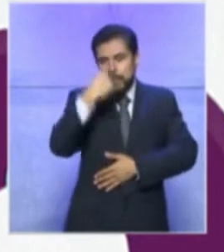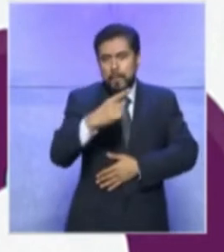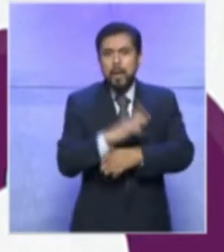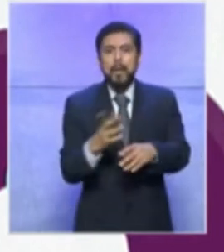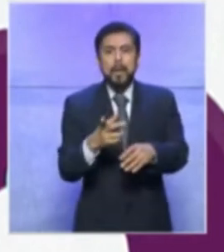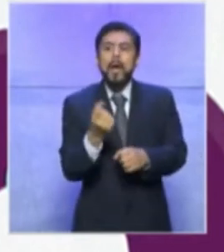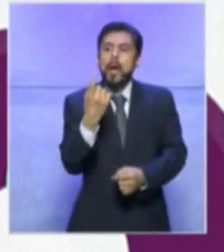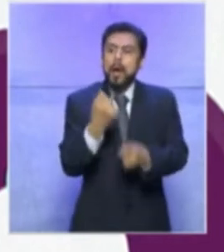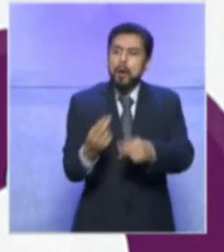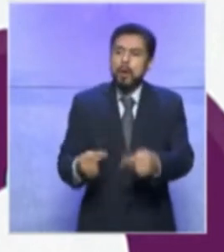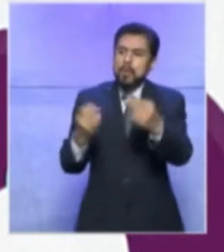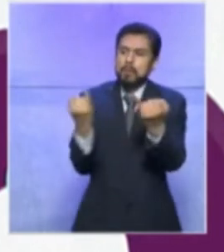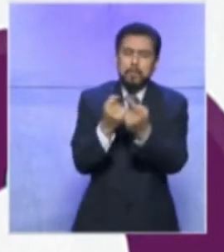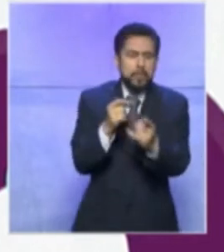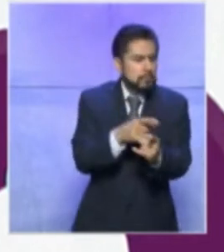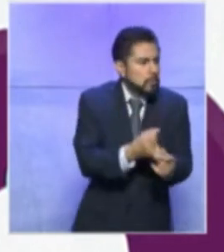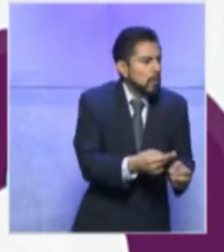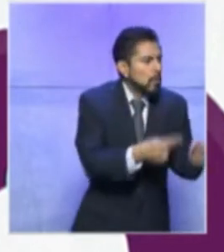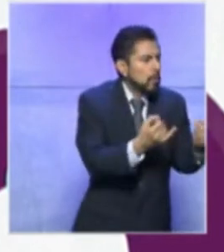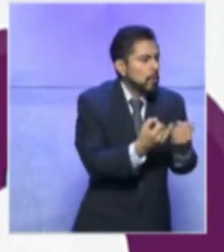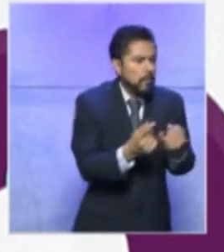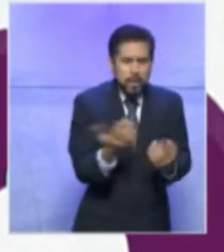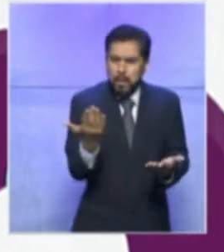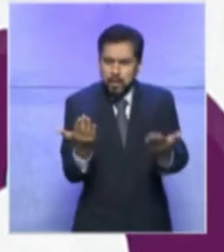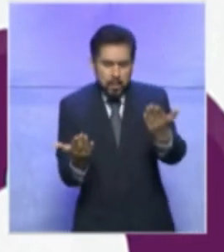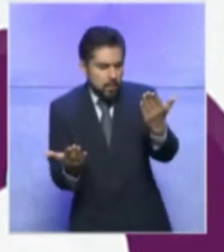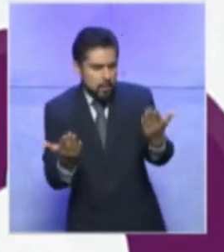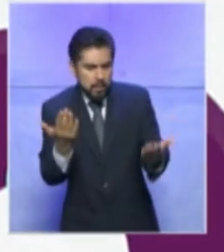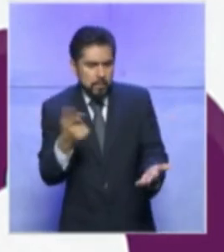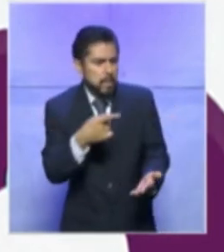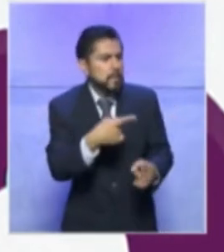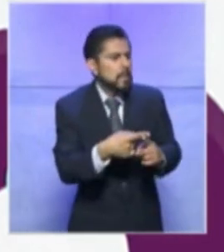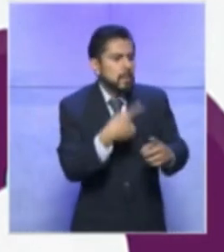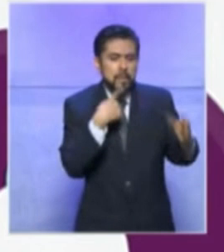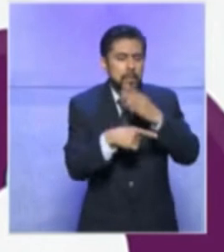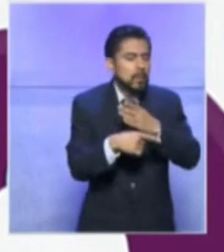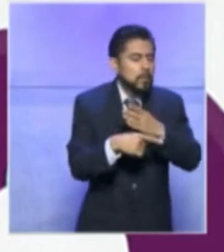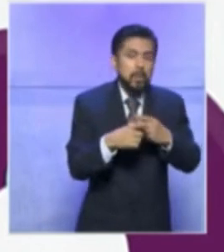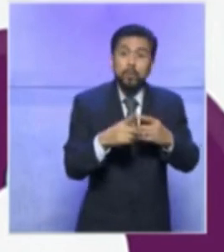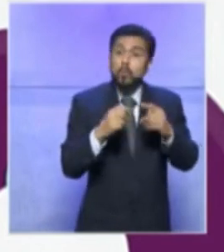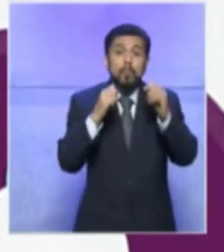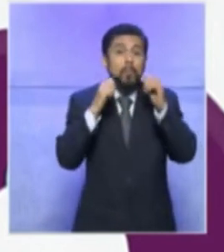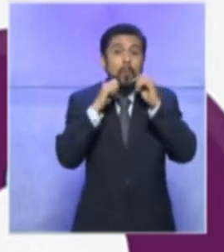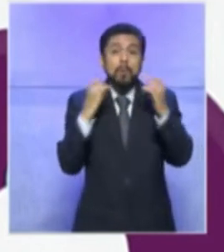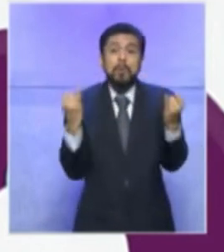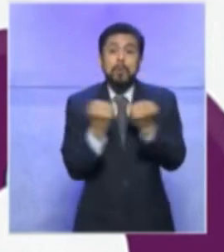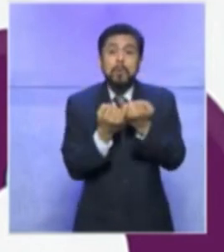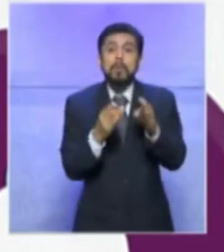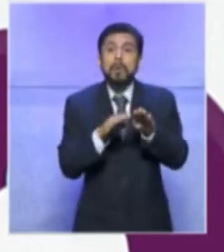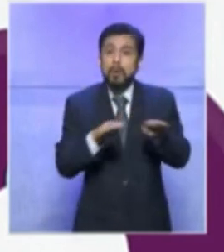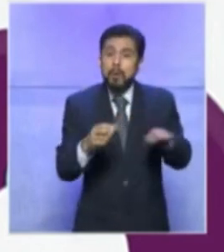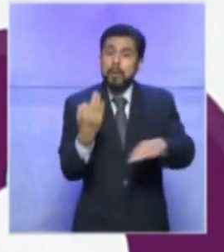sean tratados de la misma manera, con independencia de quienes sean los actores políticos que pudieran resultar beneficiados